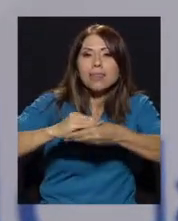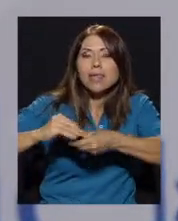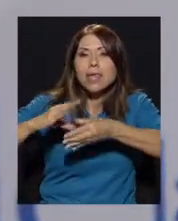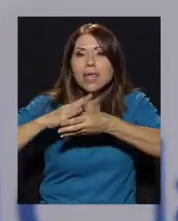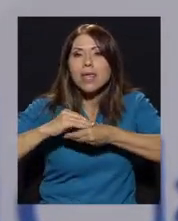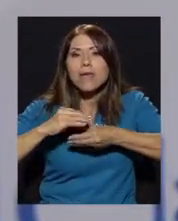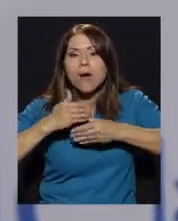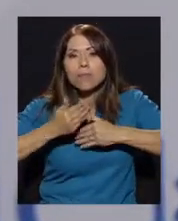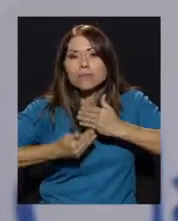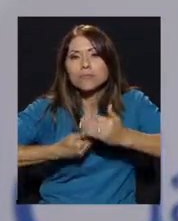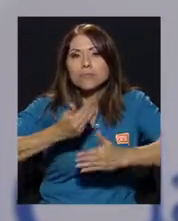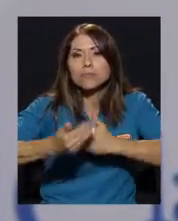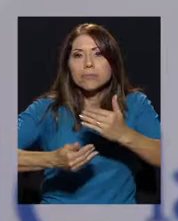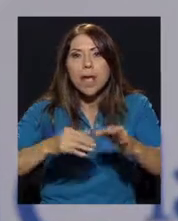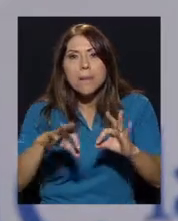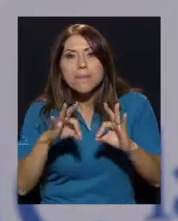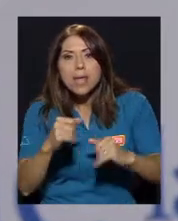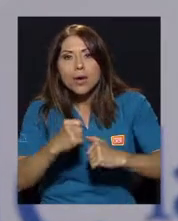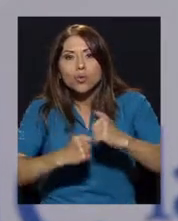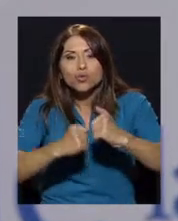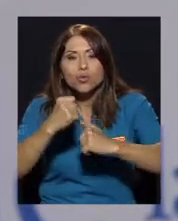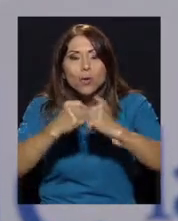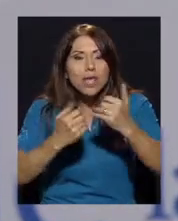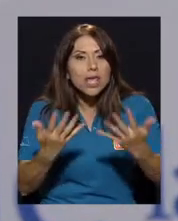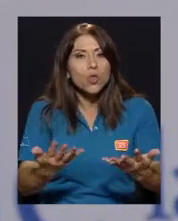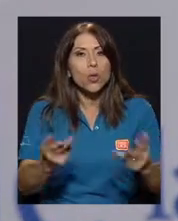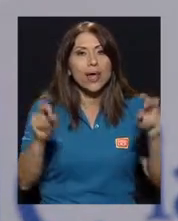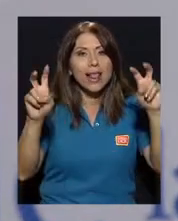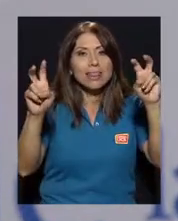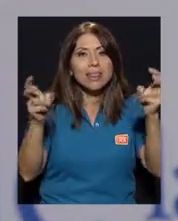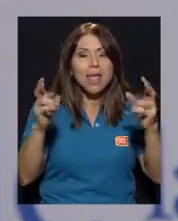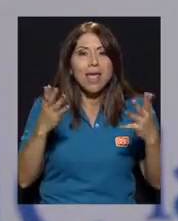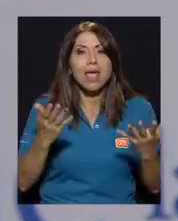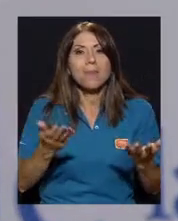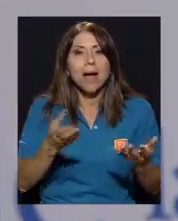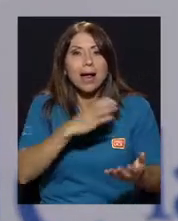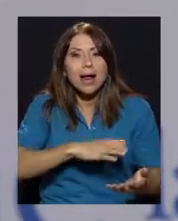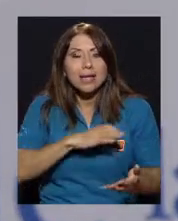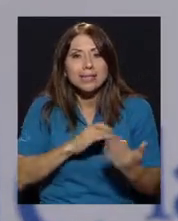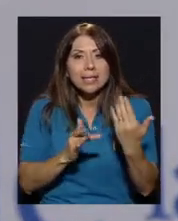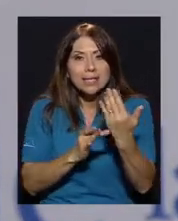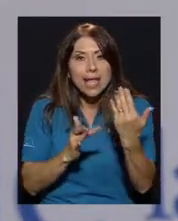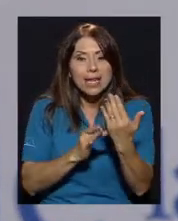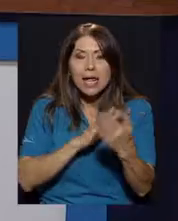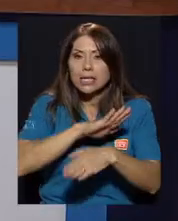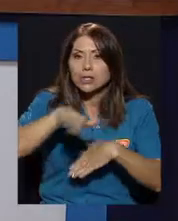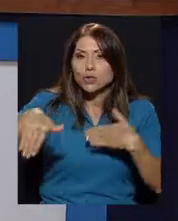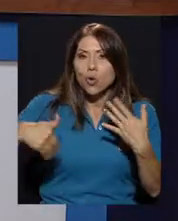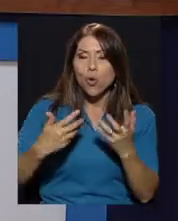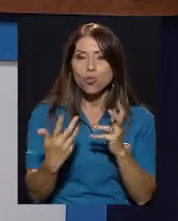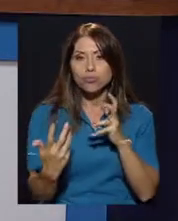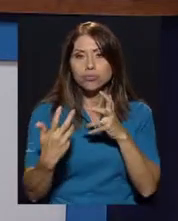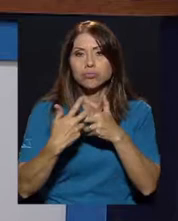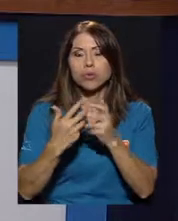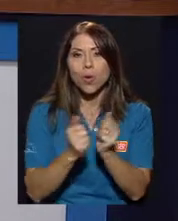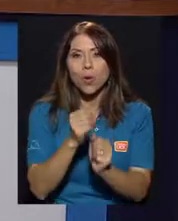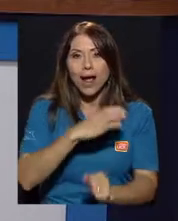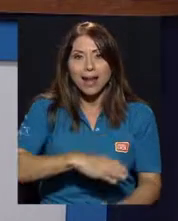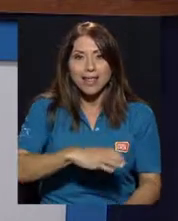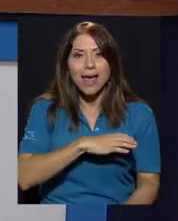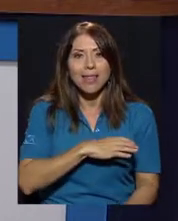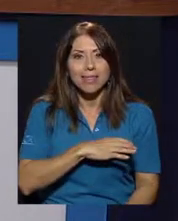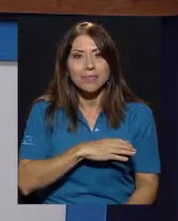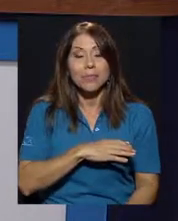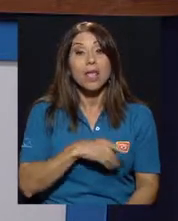que todos los aspectos técnicos cumplieran con la calidad y pues consideramos que fue